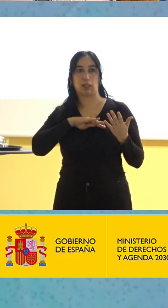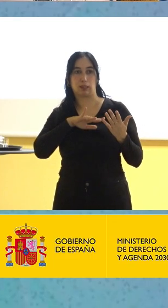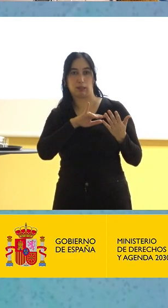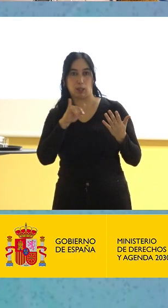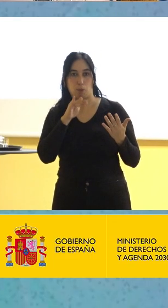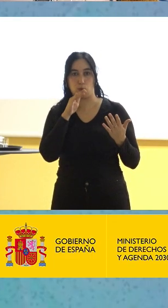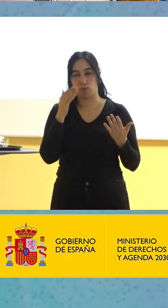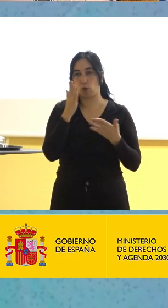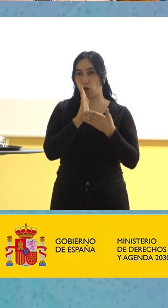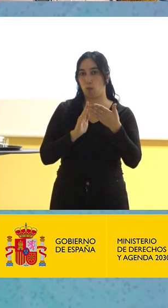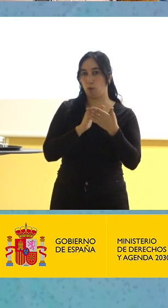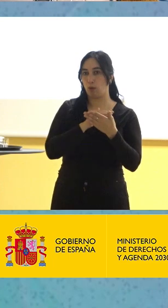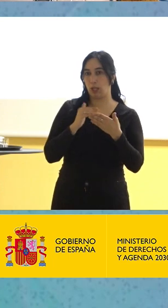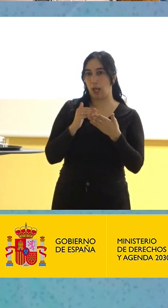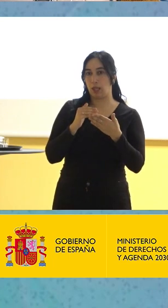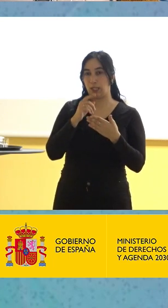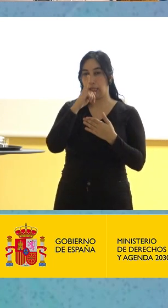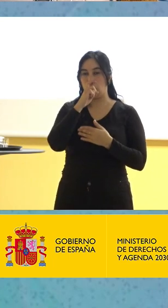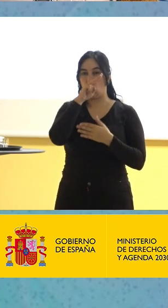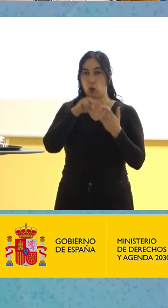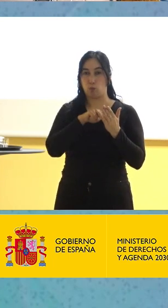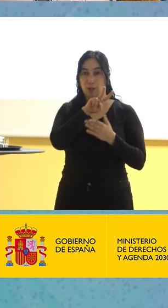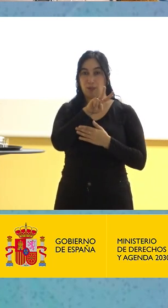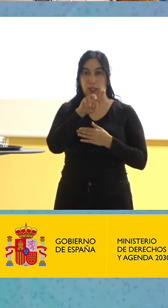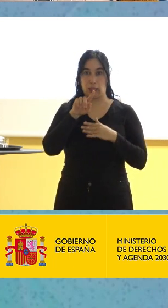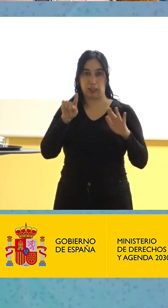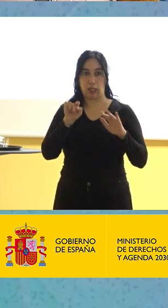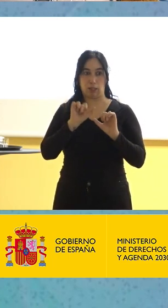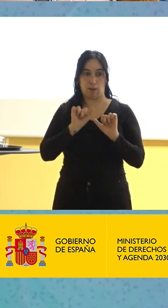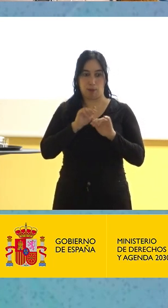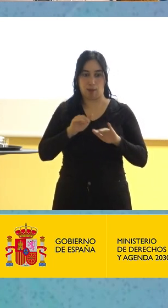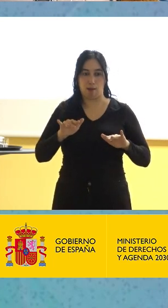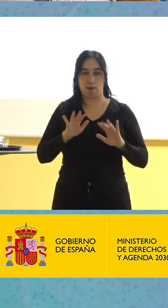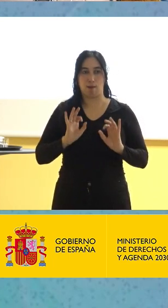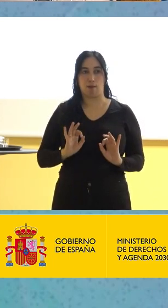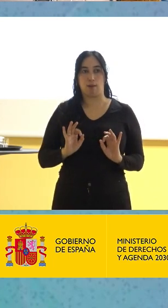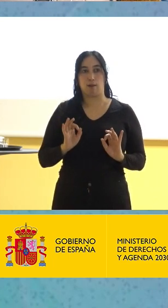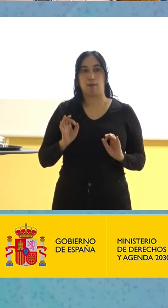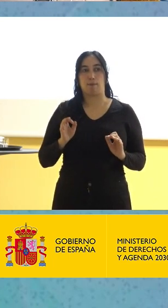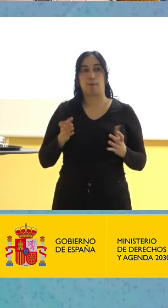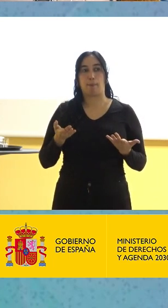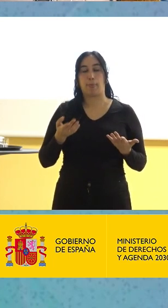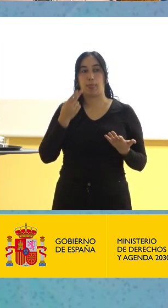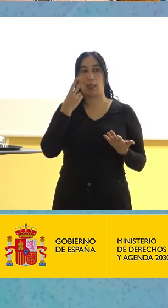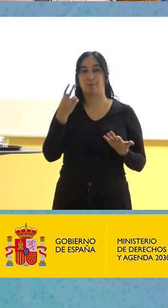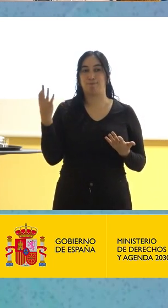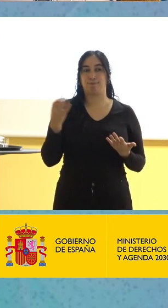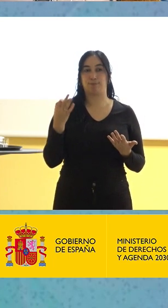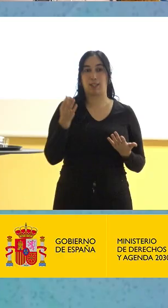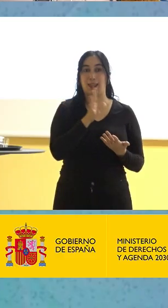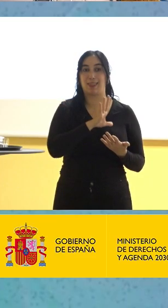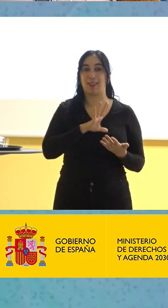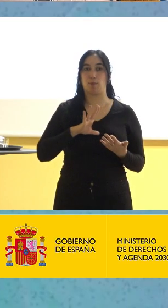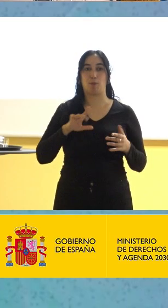de tiempo para las comunidades autónomas durante todo este año 2026, lo que encontramos es que hay de